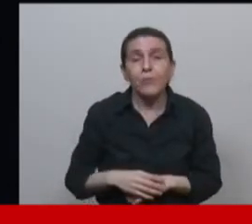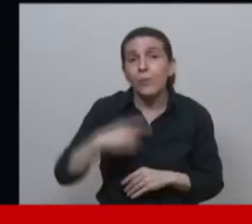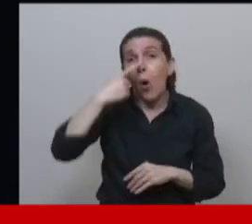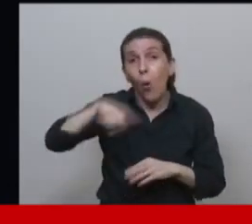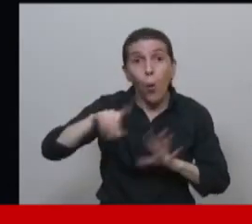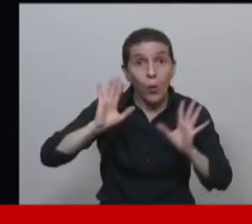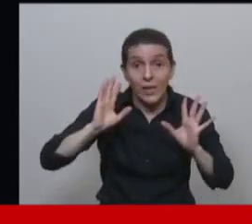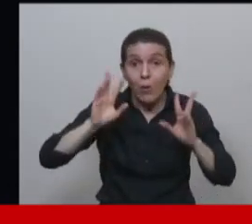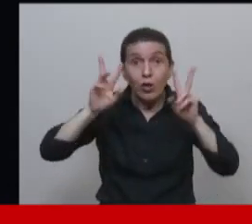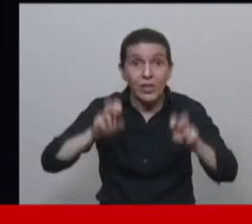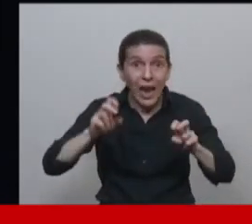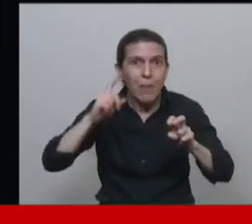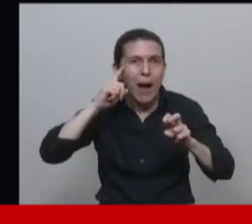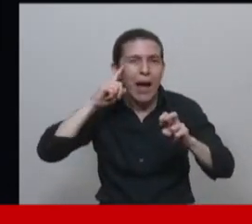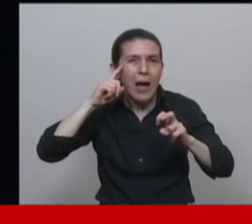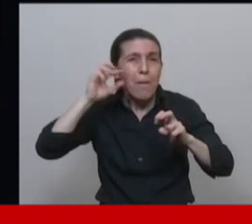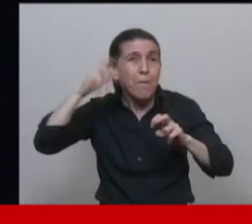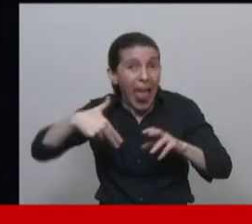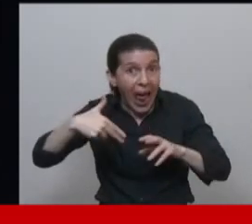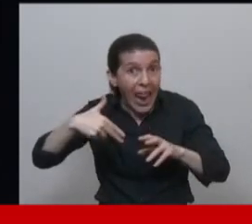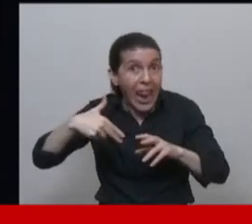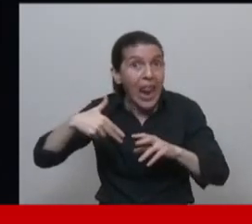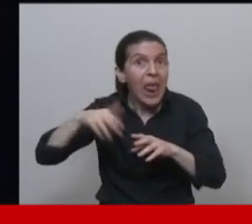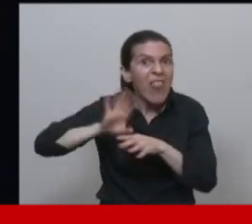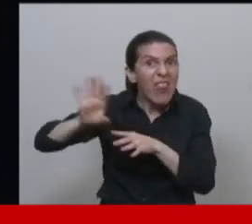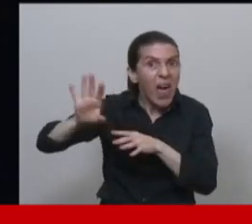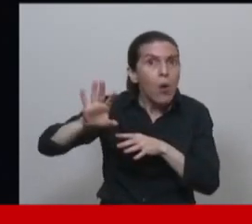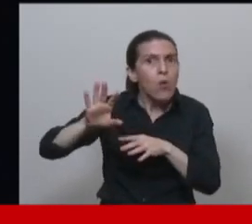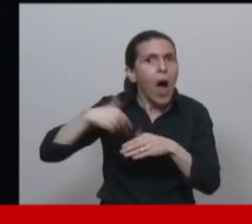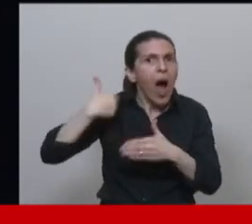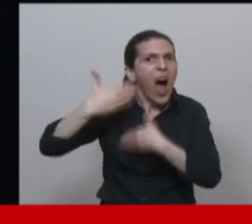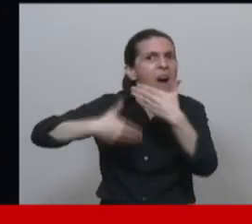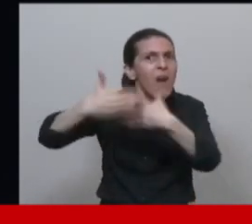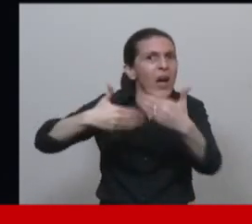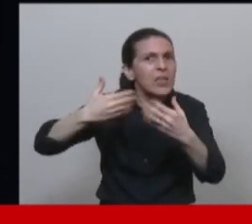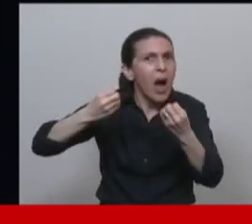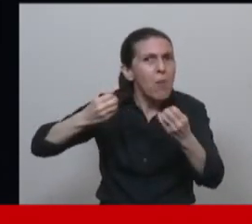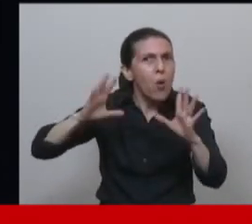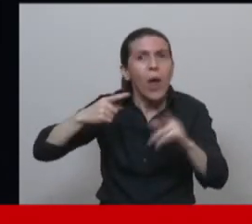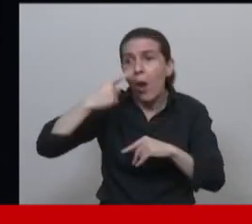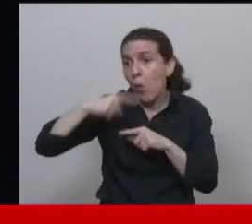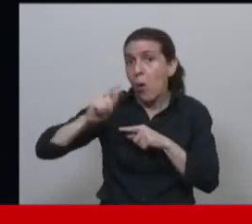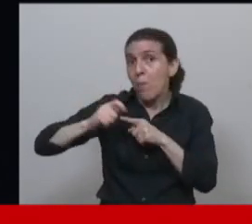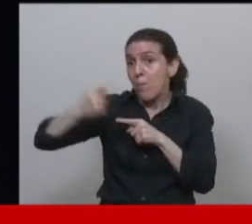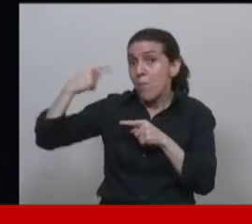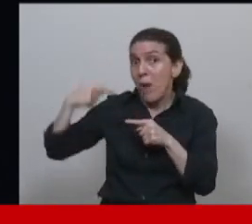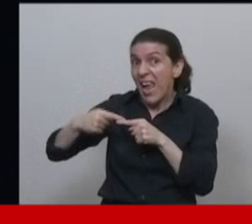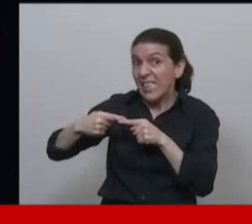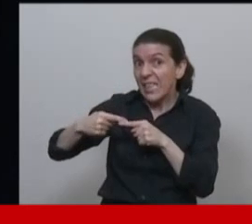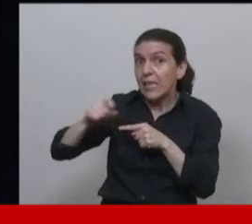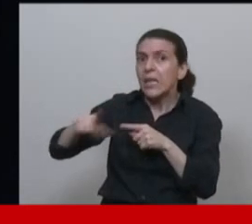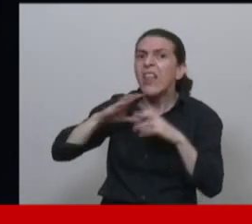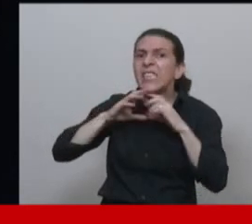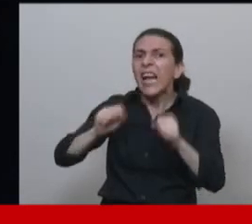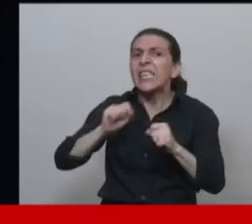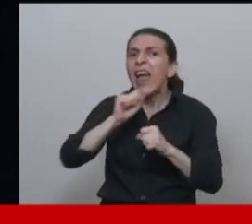Finalmente, como parte de este esquema, también se ha avanzado muy positivamente en los últimos meses, un trabajo que ha ejecutado la Secretaría